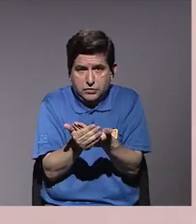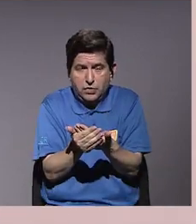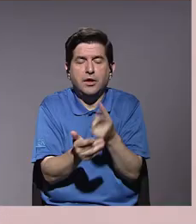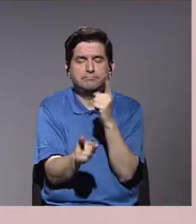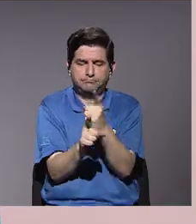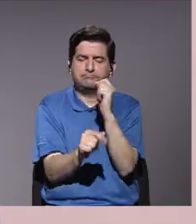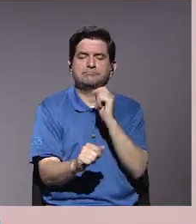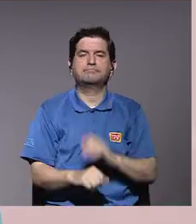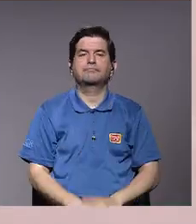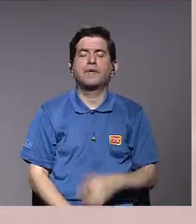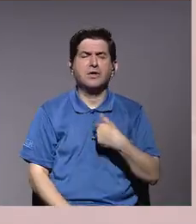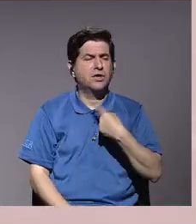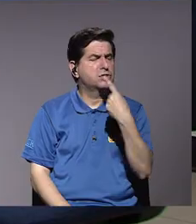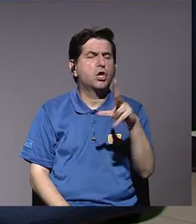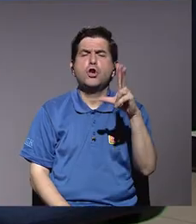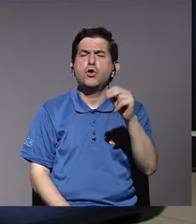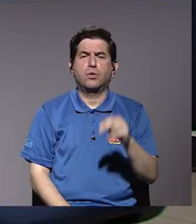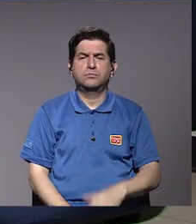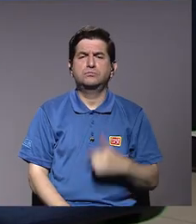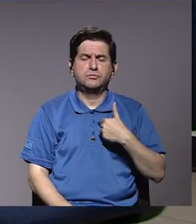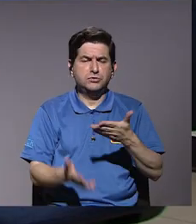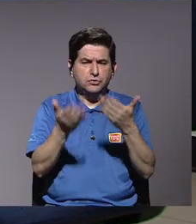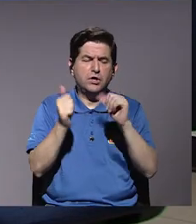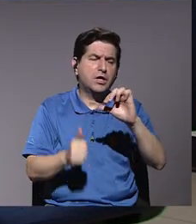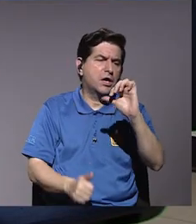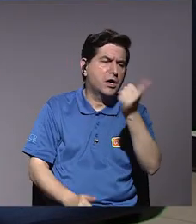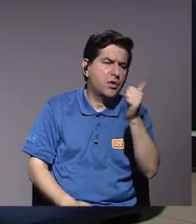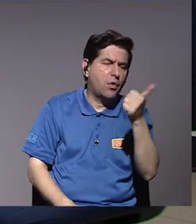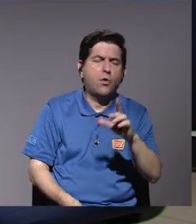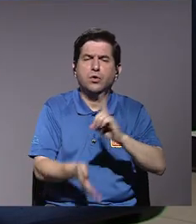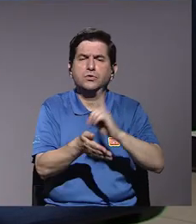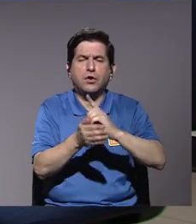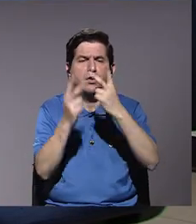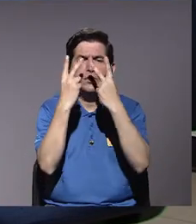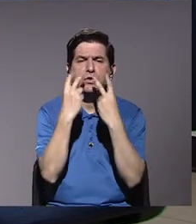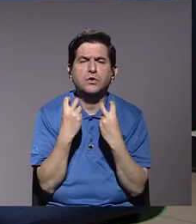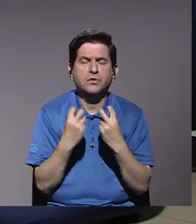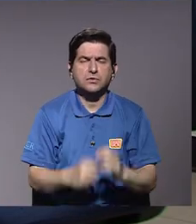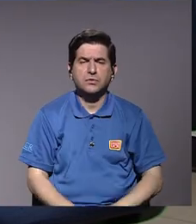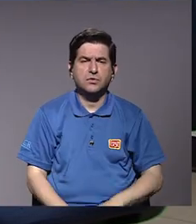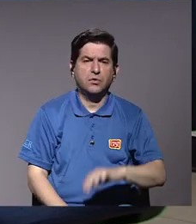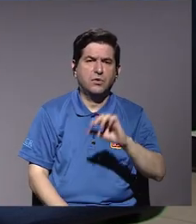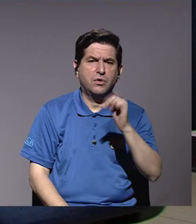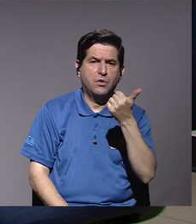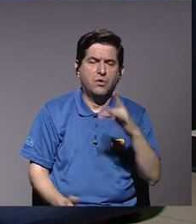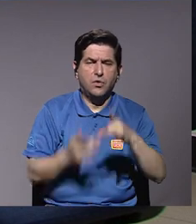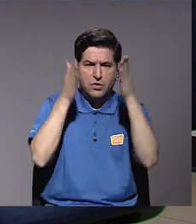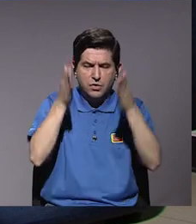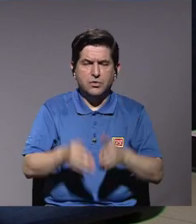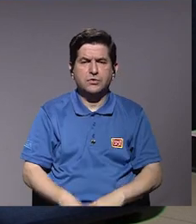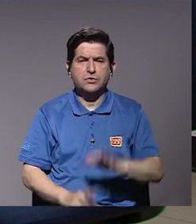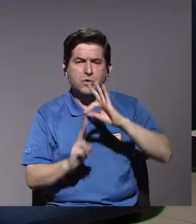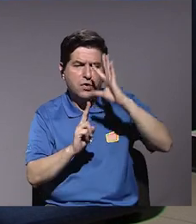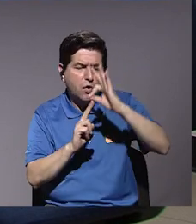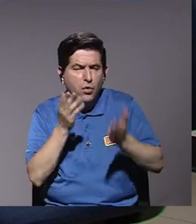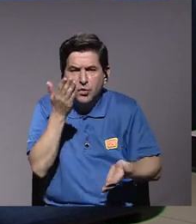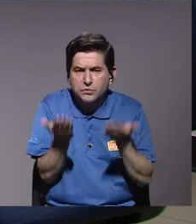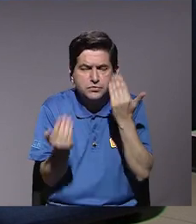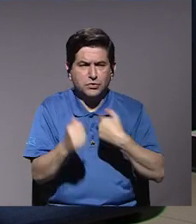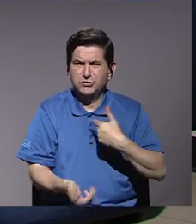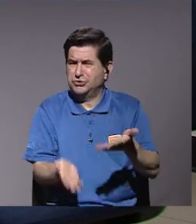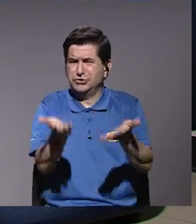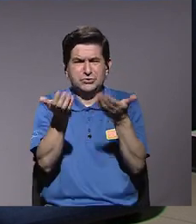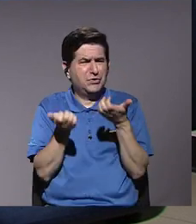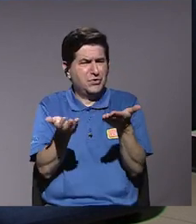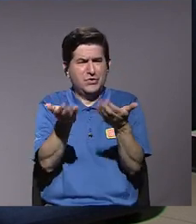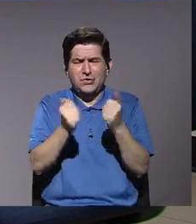okay. Efectivamente. Entonces yo puedo decir, no, yo quiero que me vea el otro médico, yo quiero que me vea la otra odontóloga para ver si me dan una opción alternativa, porque yo